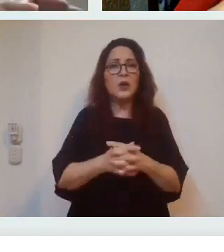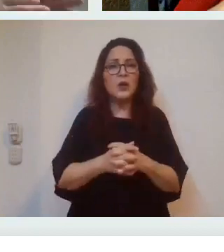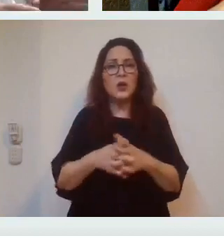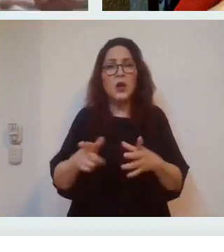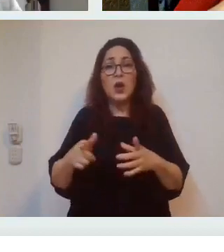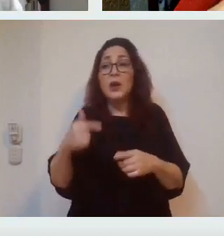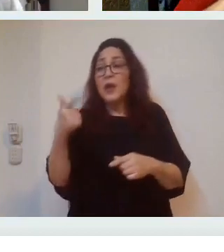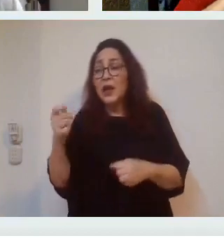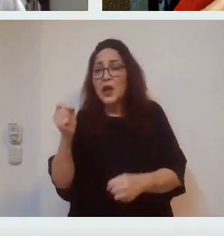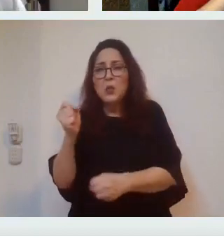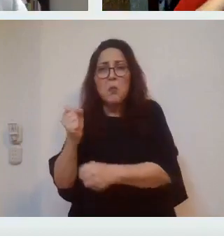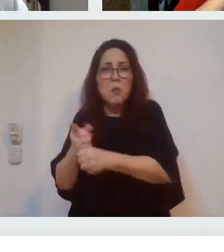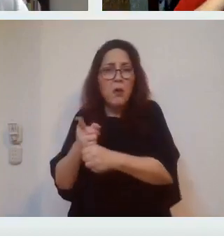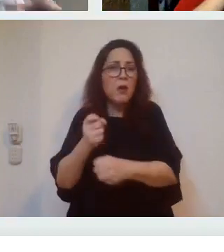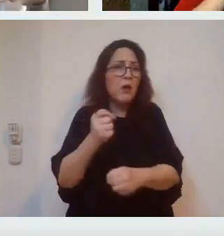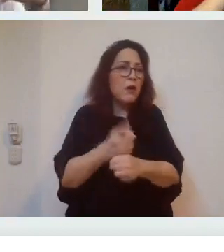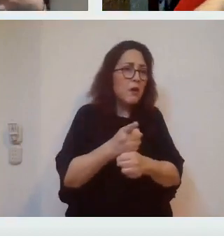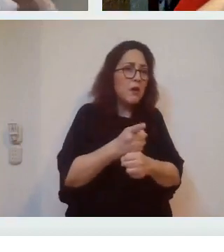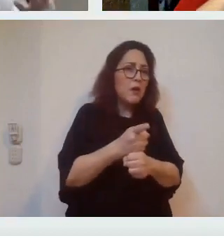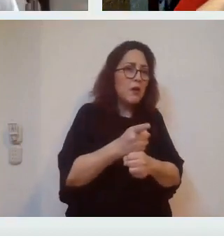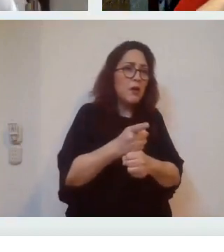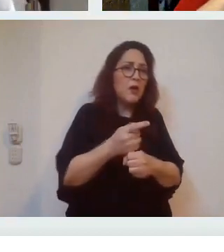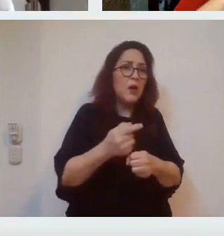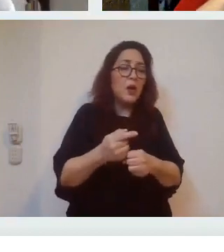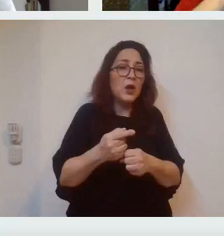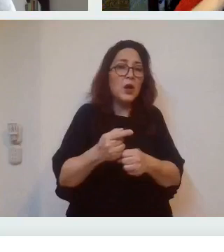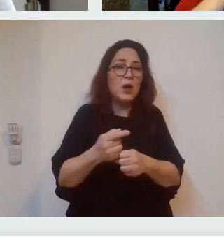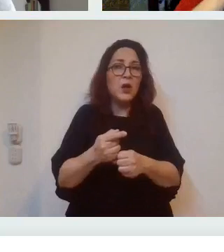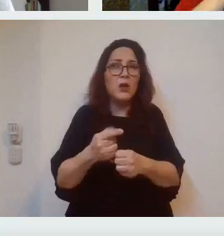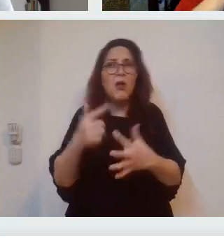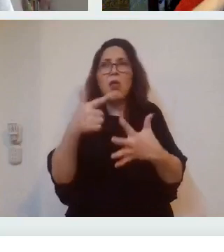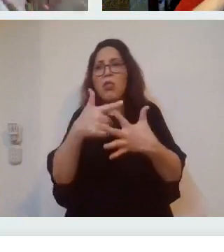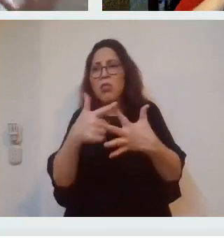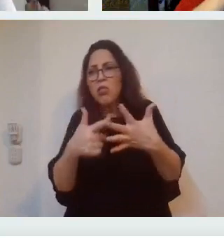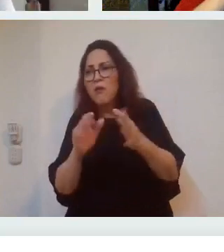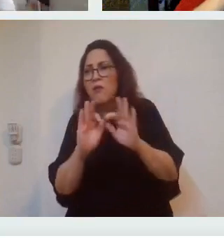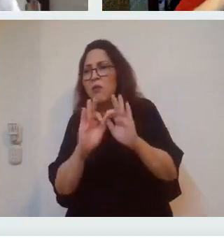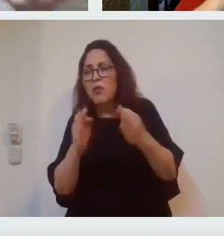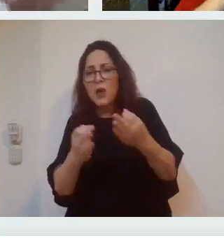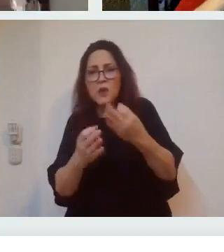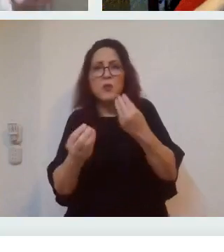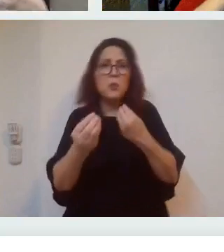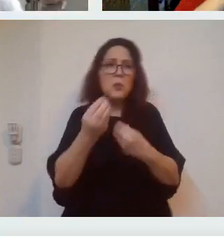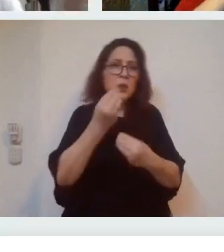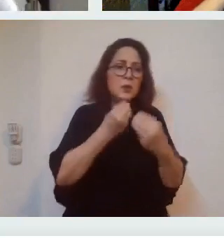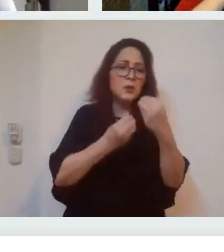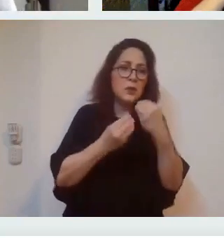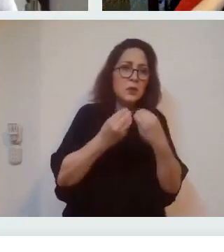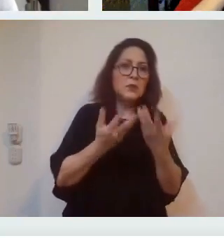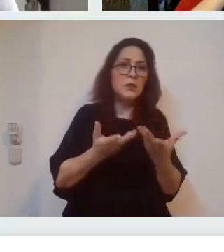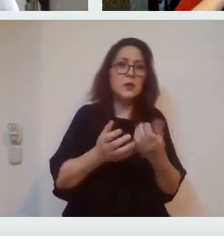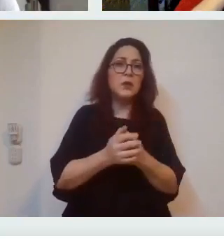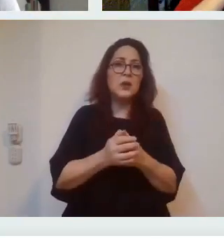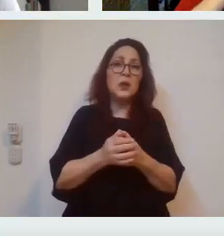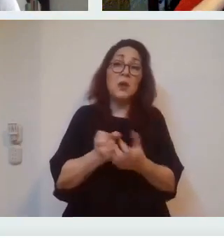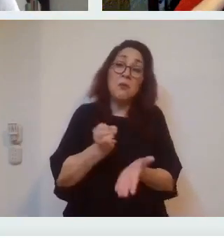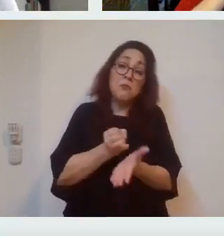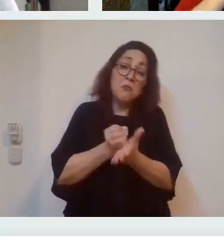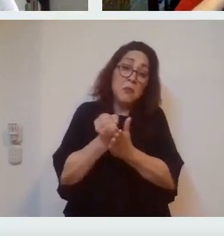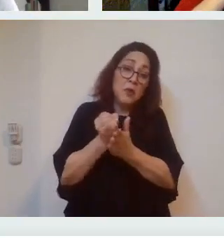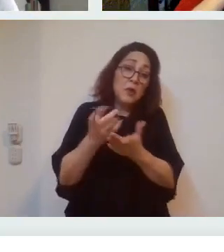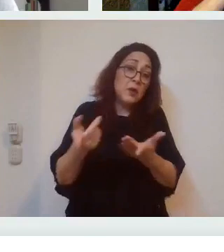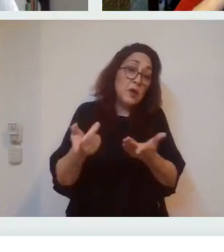muy, también muy anuladoras del deseo personal. Es decir, si